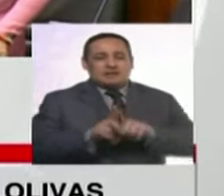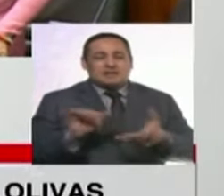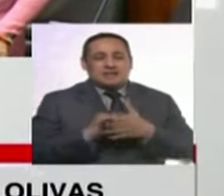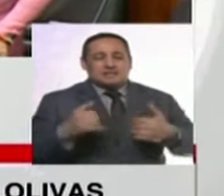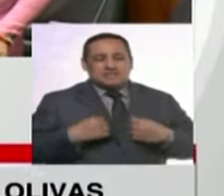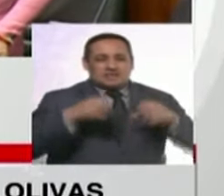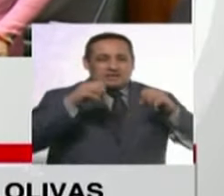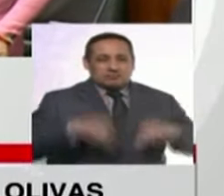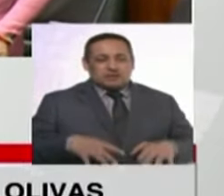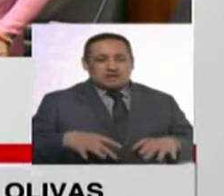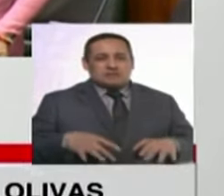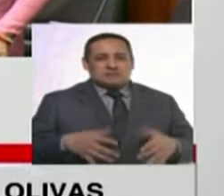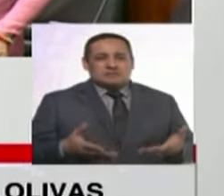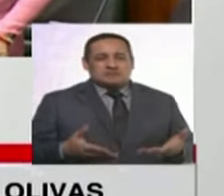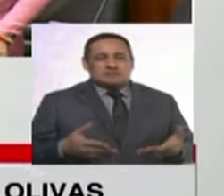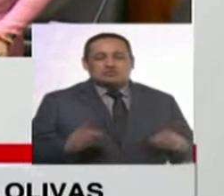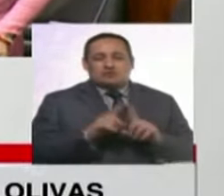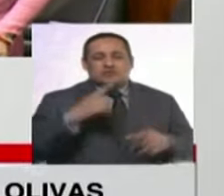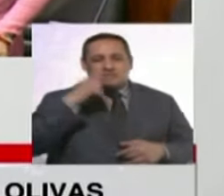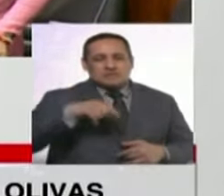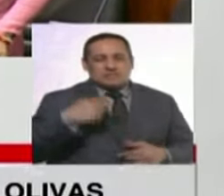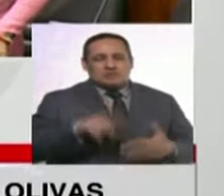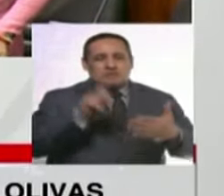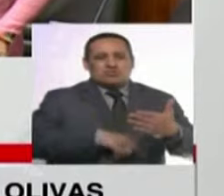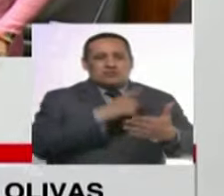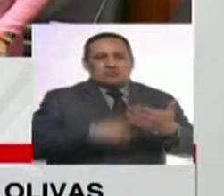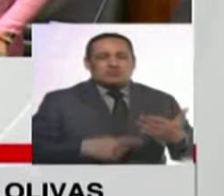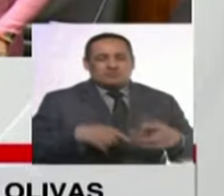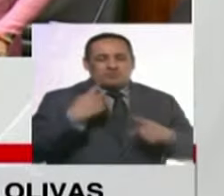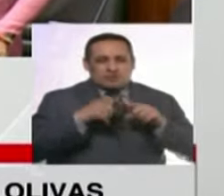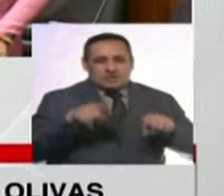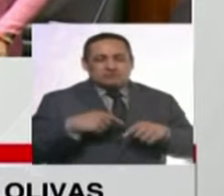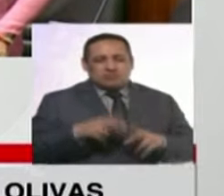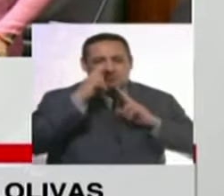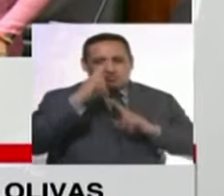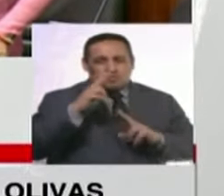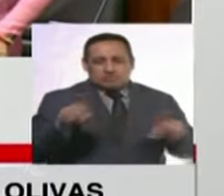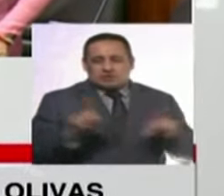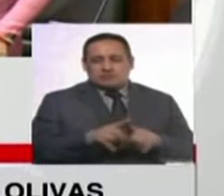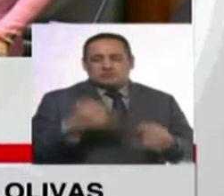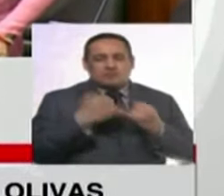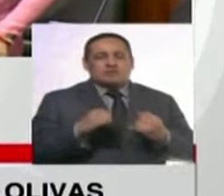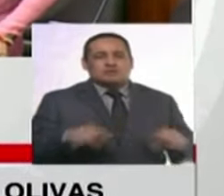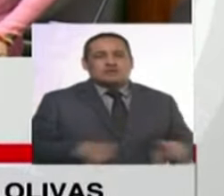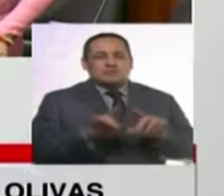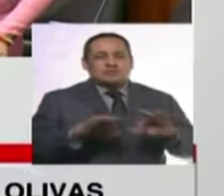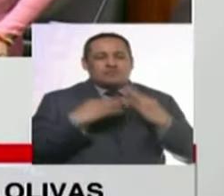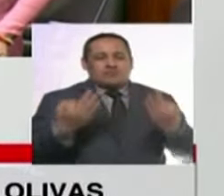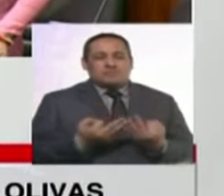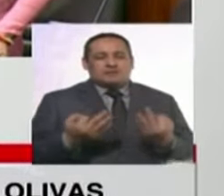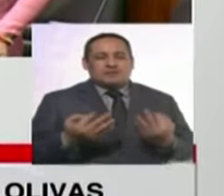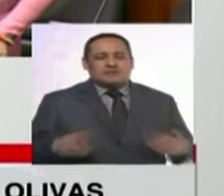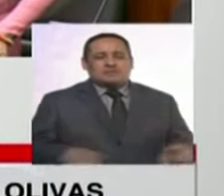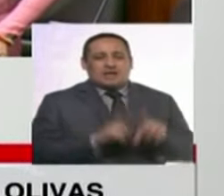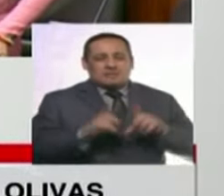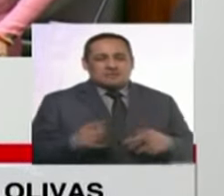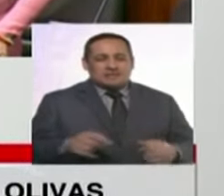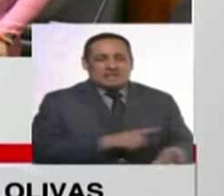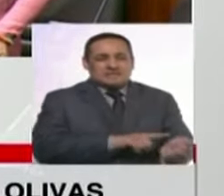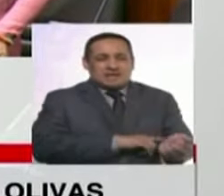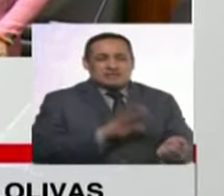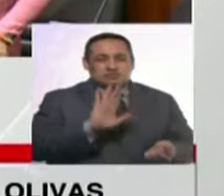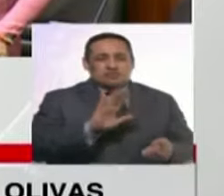si tiene que renunciar no necesito una censura porque Sonor su apellido su familia y la